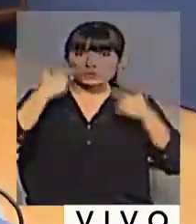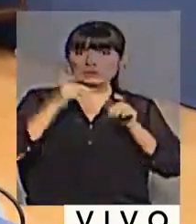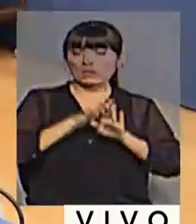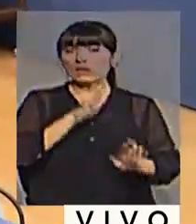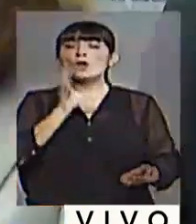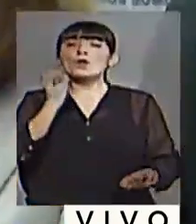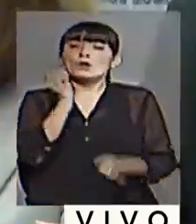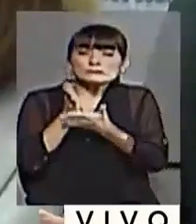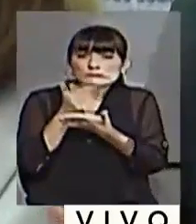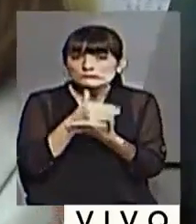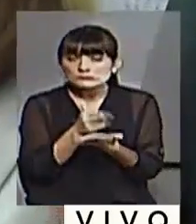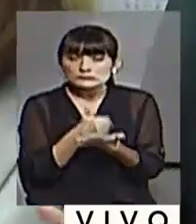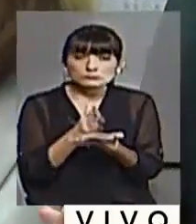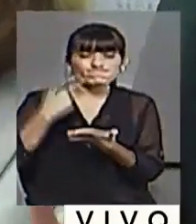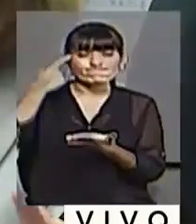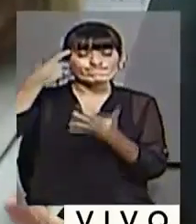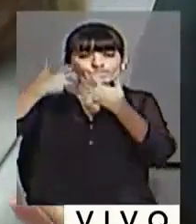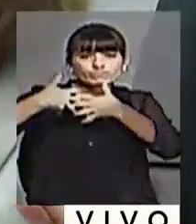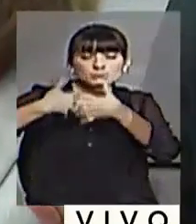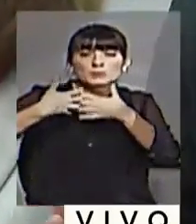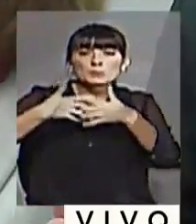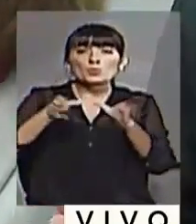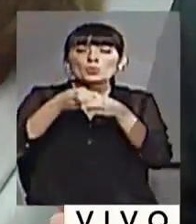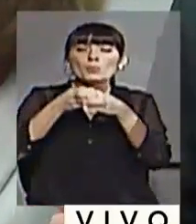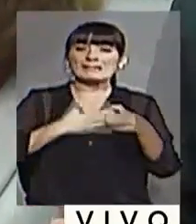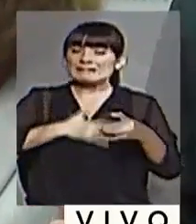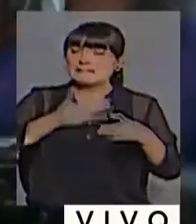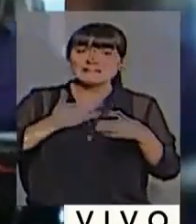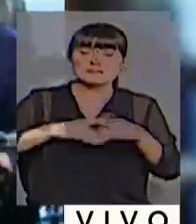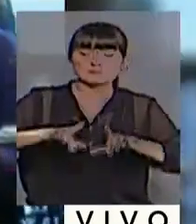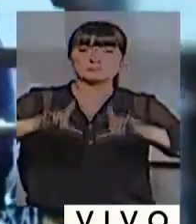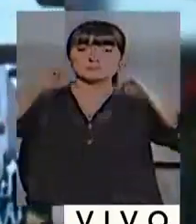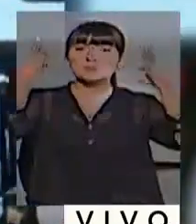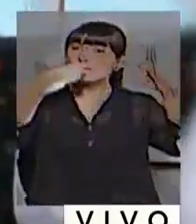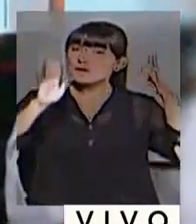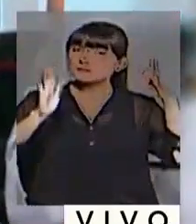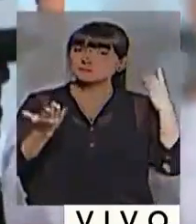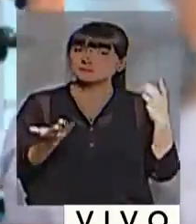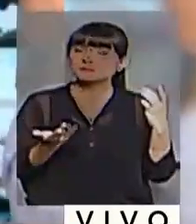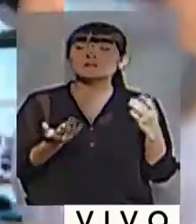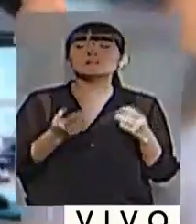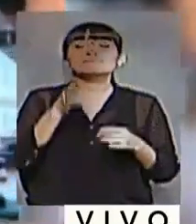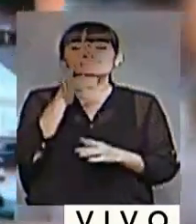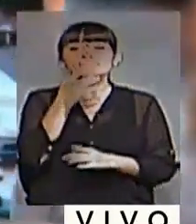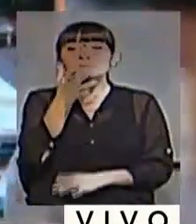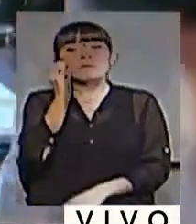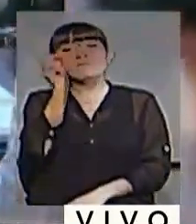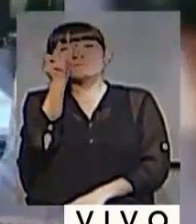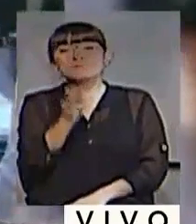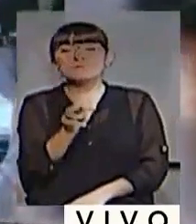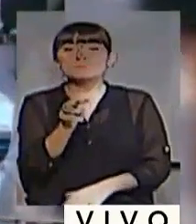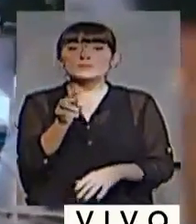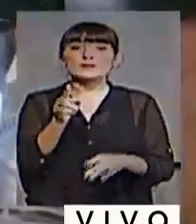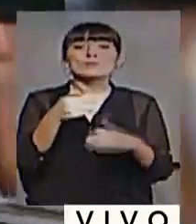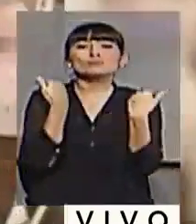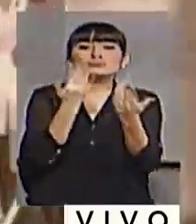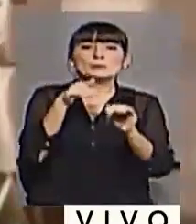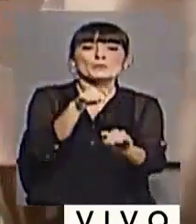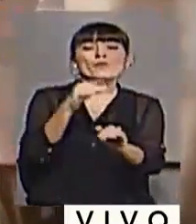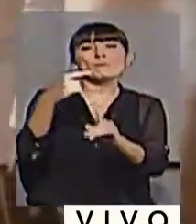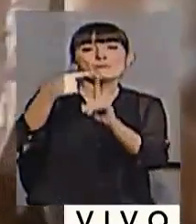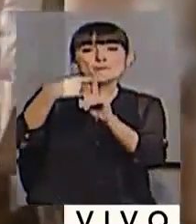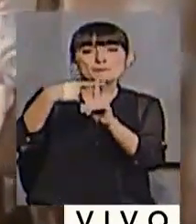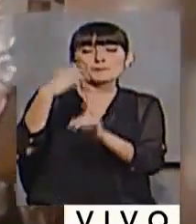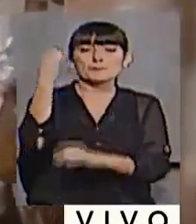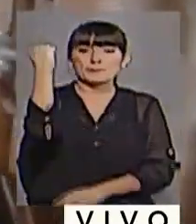calculada estrategia en favor de un partido que reclama mayor protagonismo? A simple vista, la jugada falangista beneficia a Sebastián Piñera, quien enfrentará